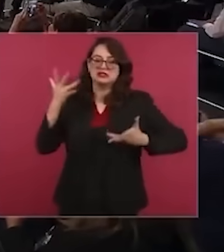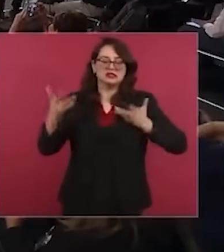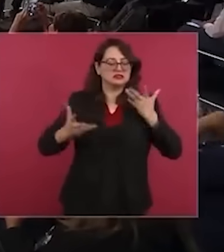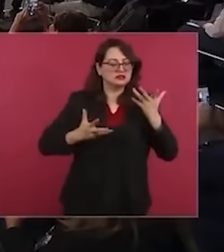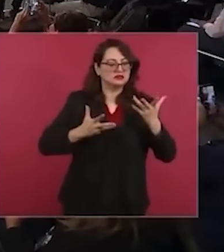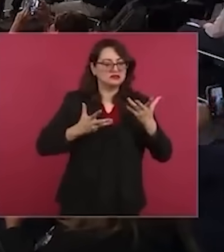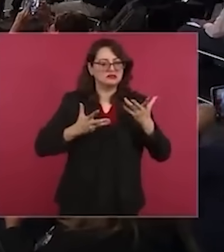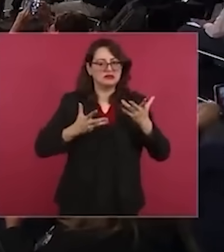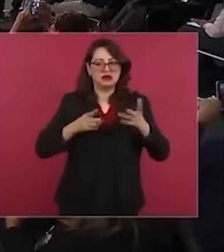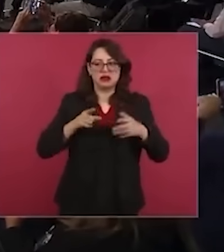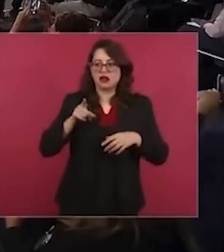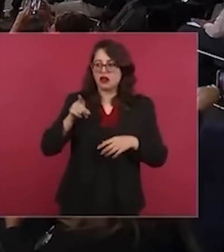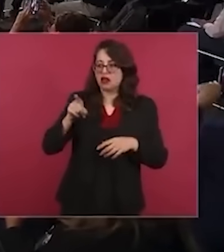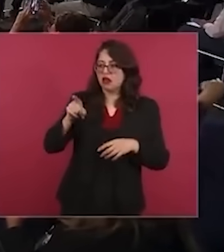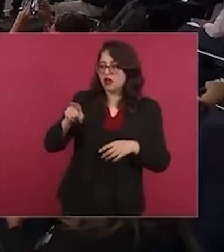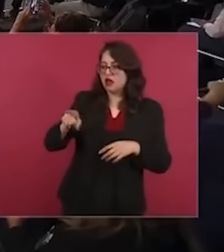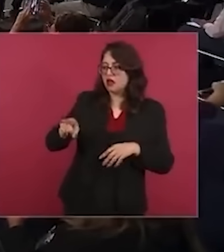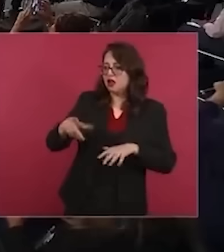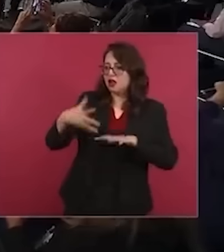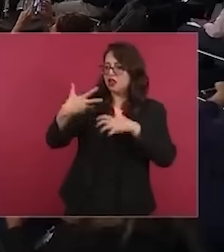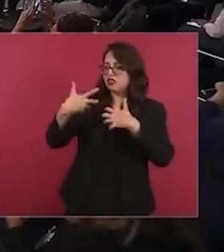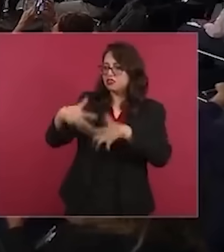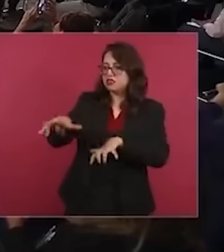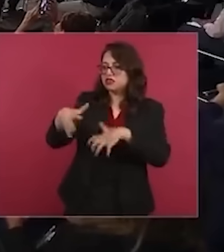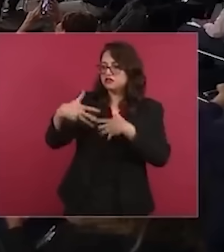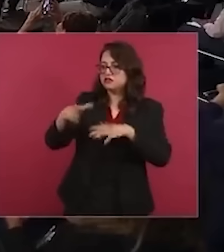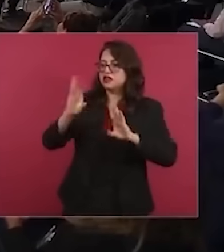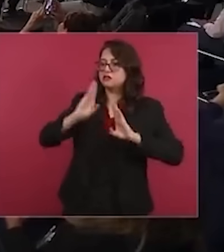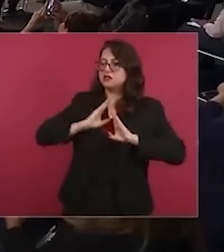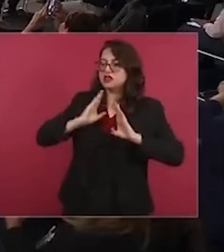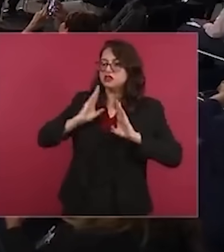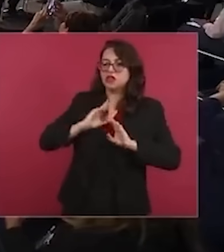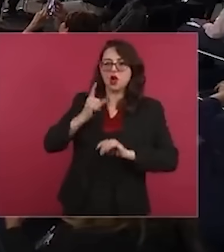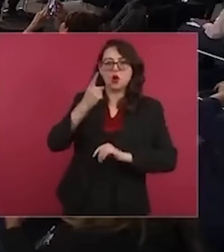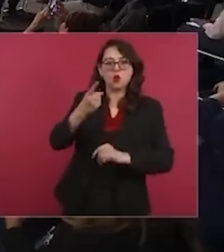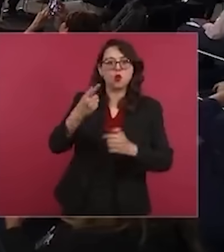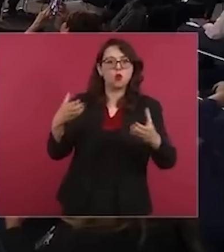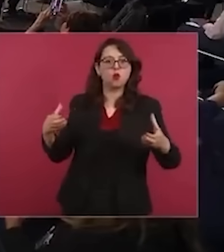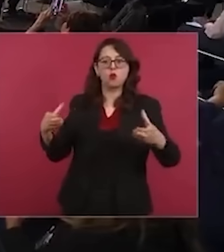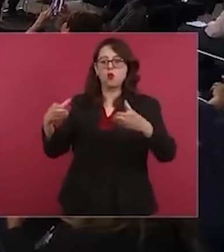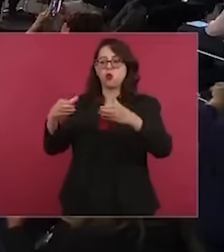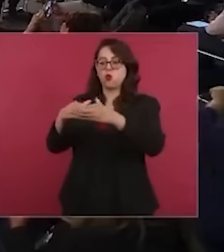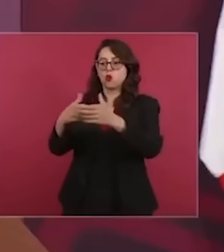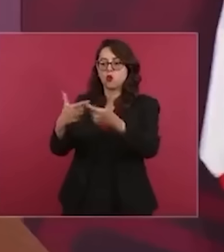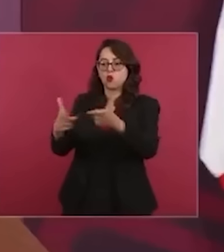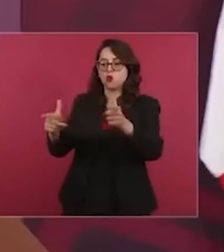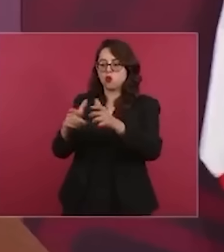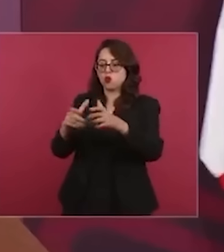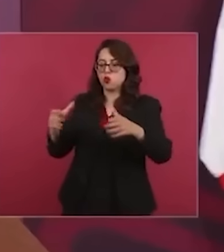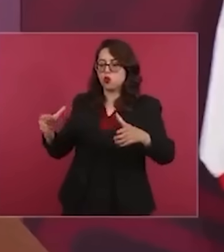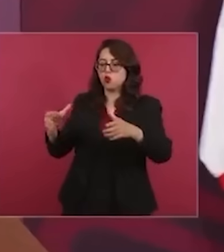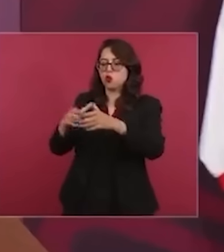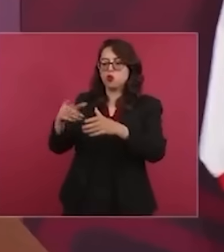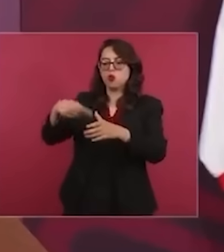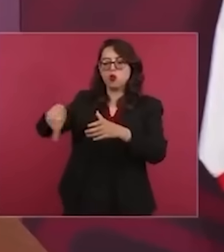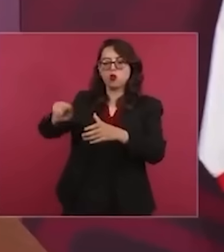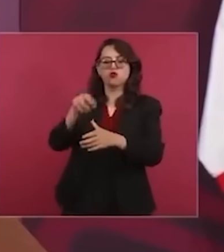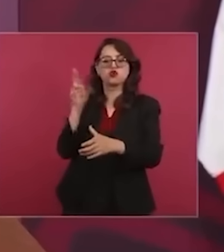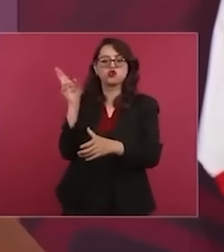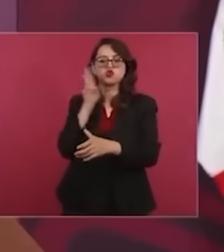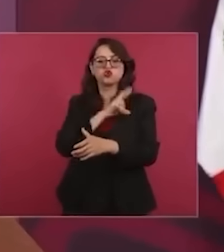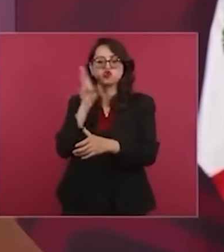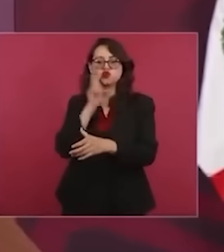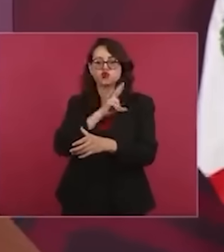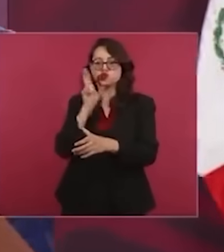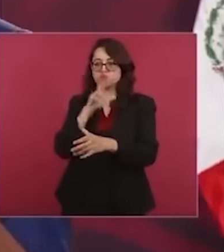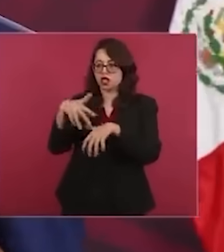de de Rusia hicieron un escándalo me